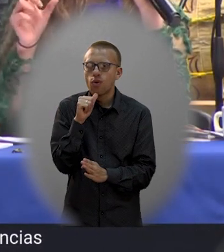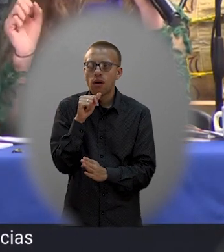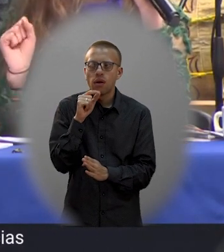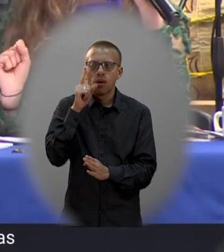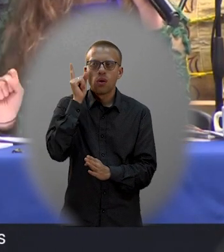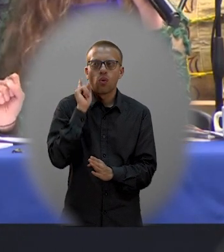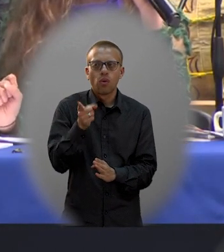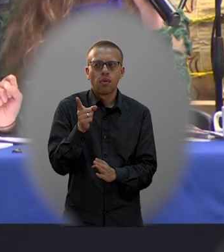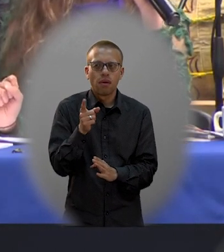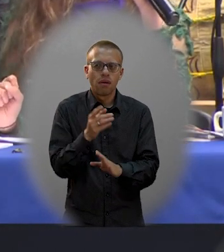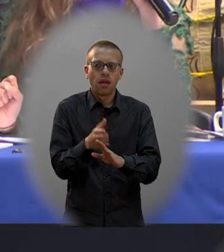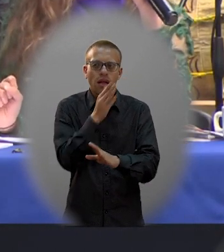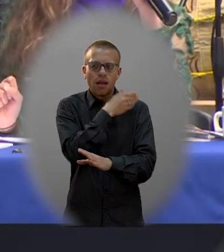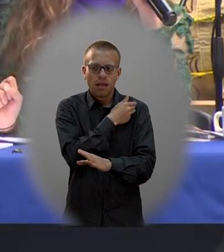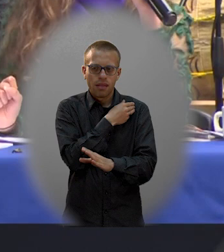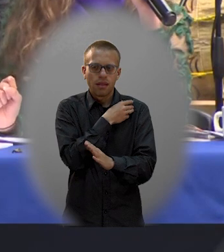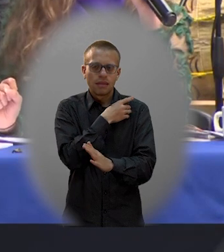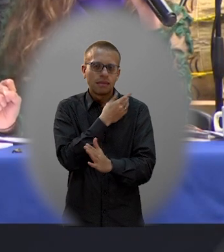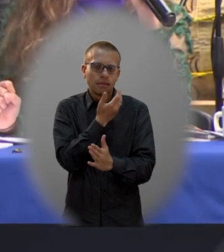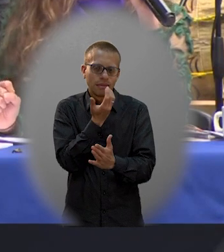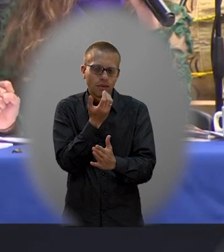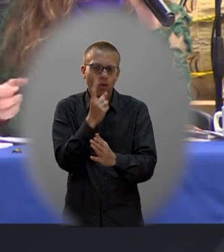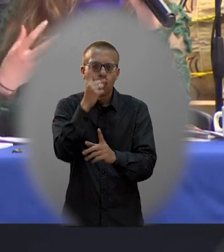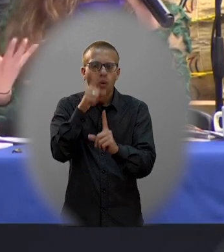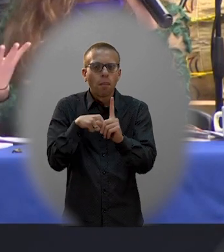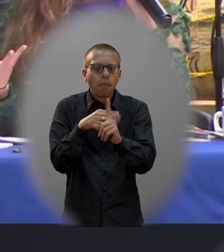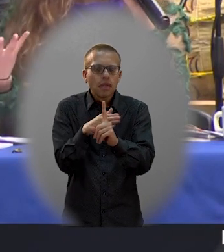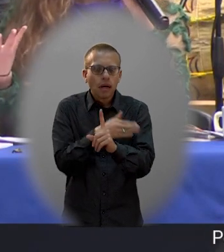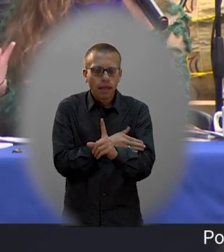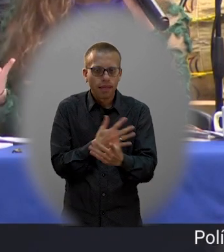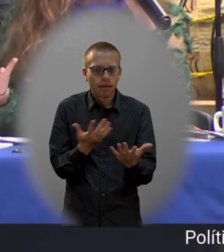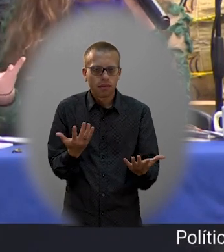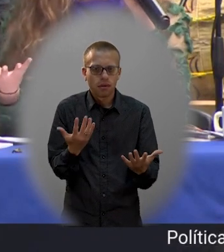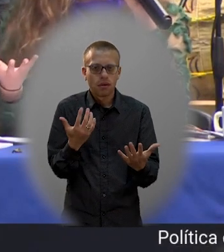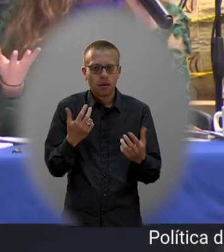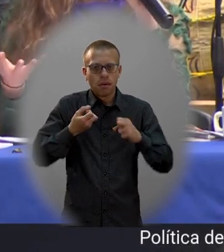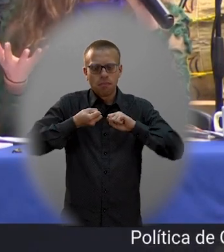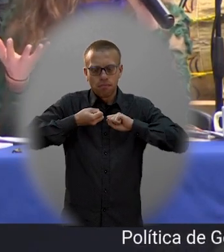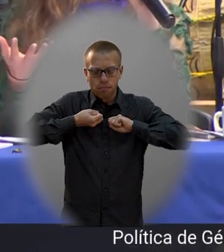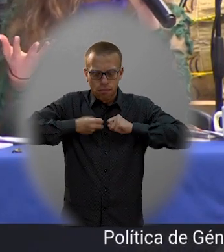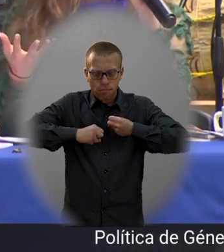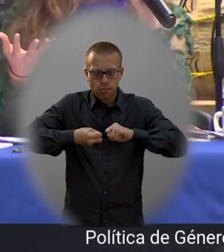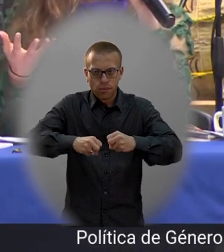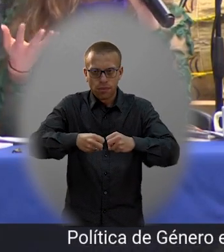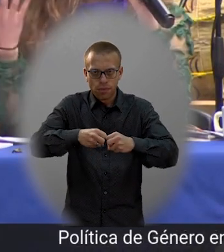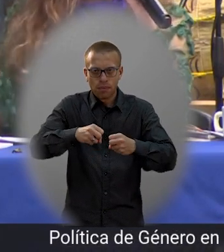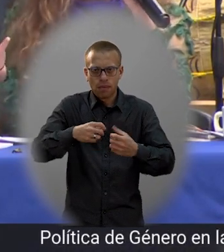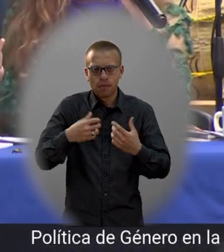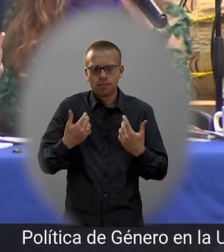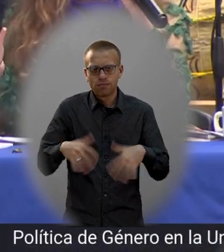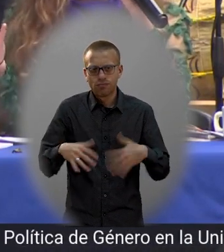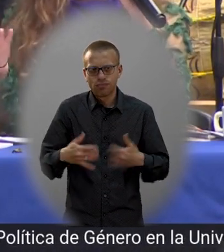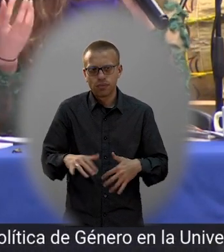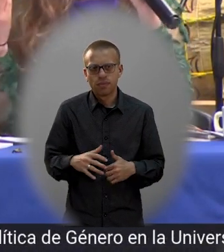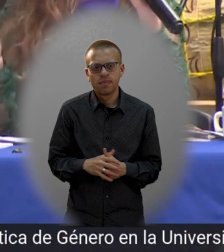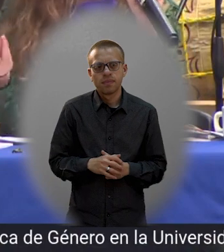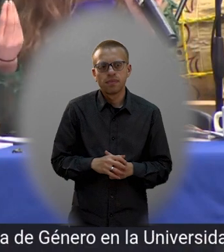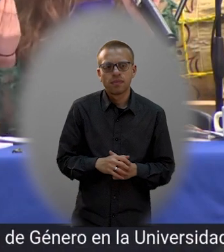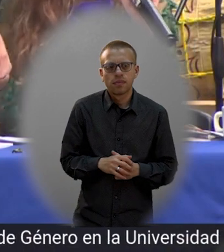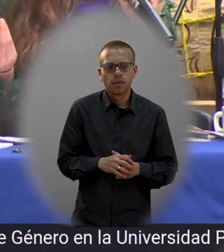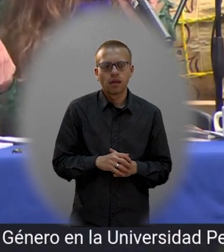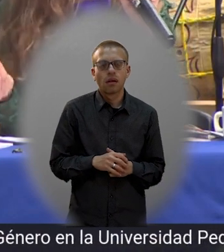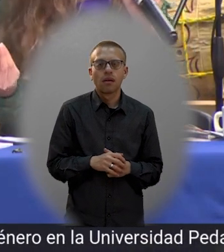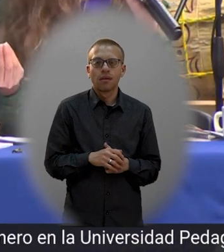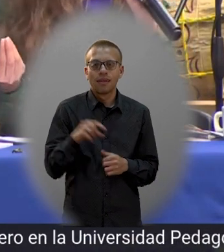agresión fue un mes antes. Entonces, eso es sumamente problemático, porque ella está en